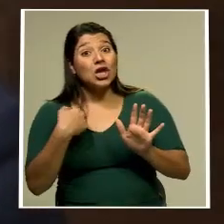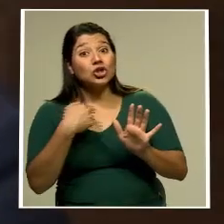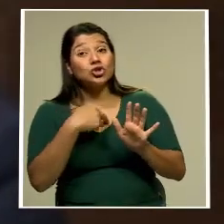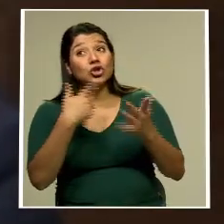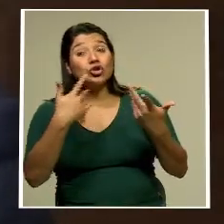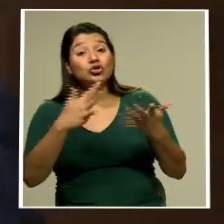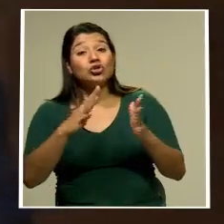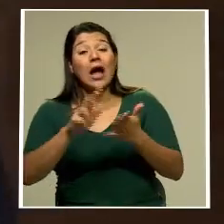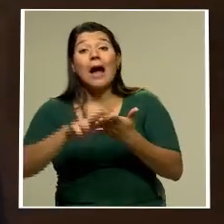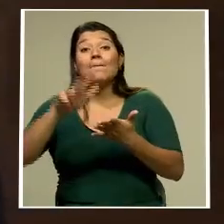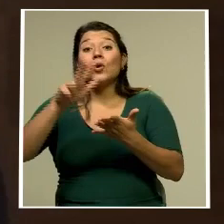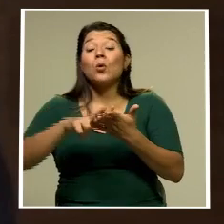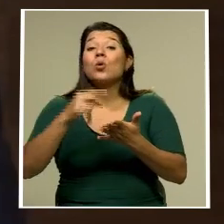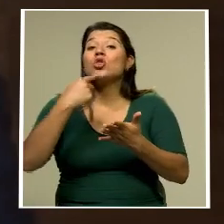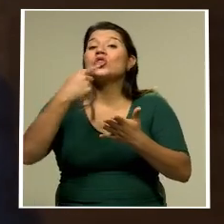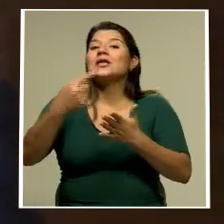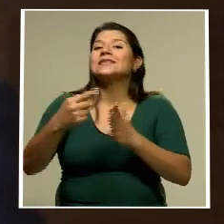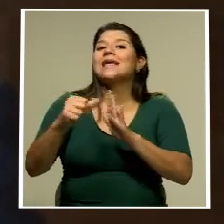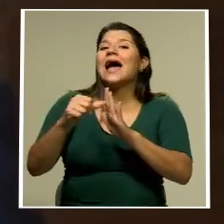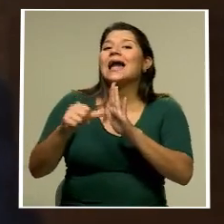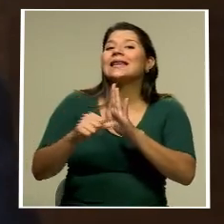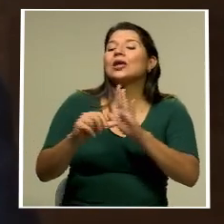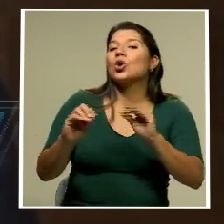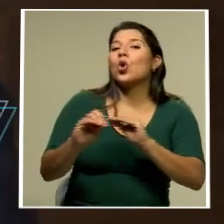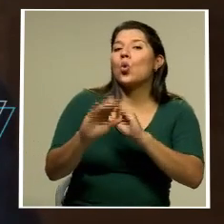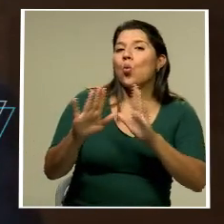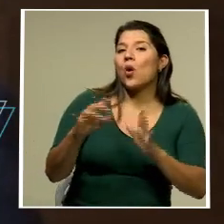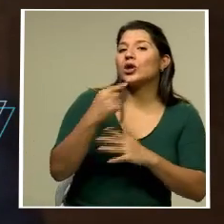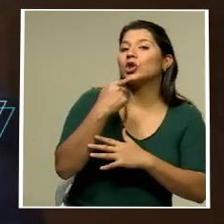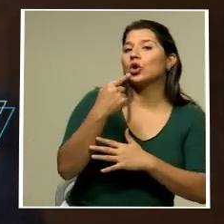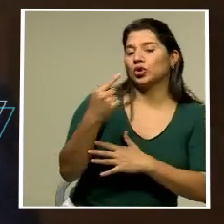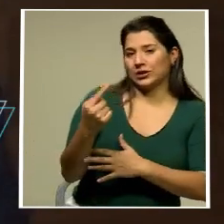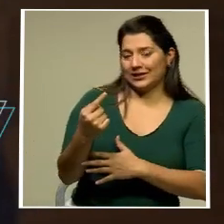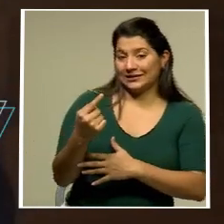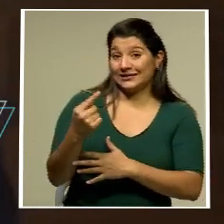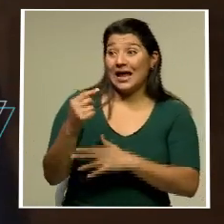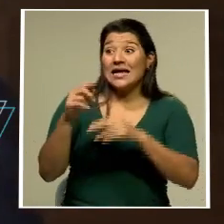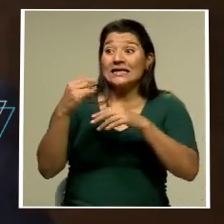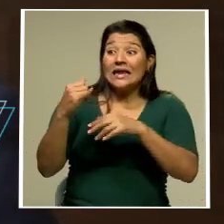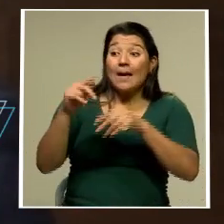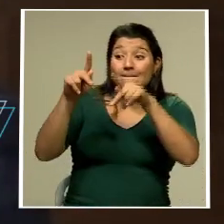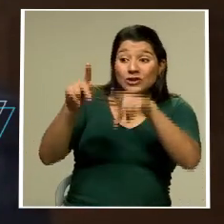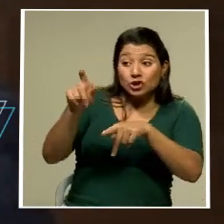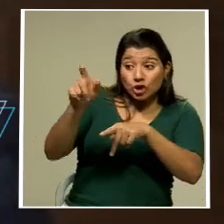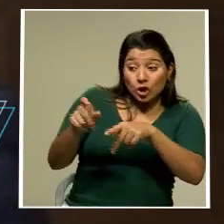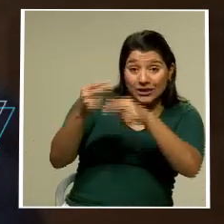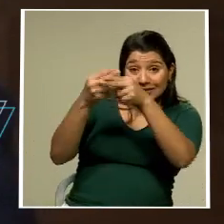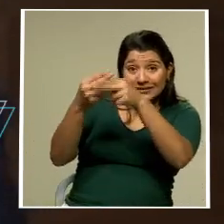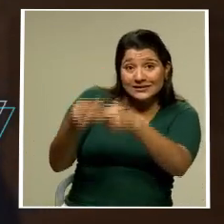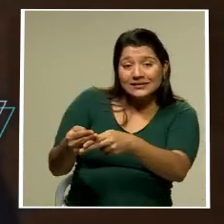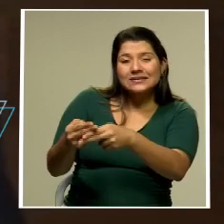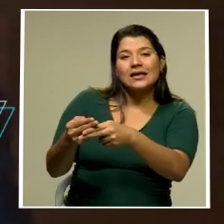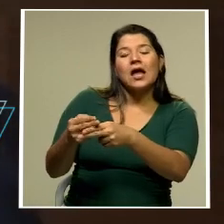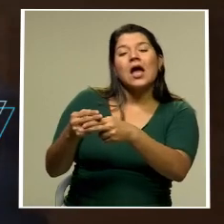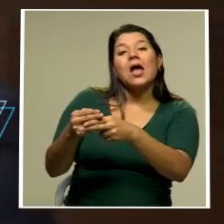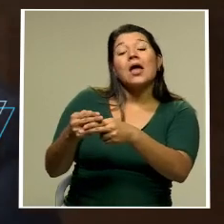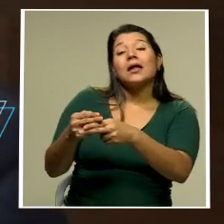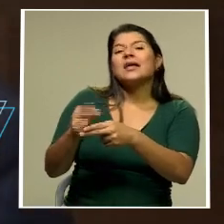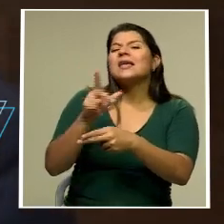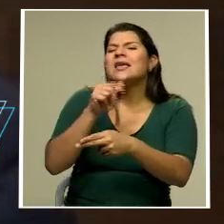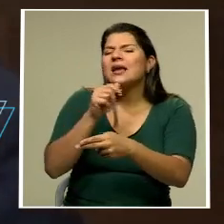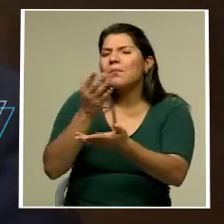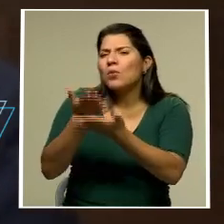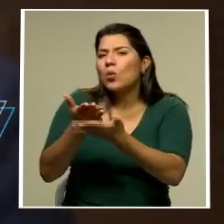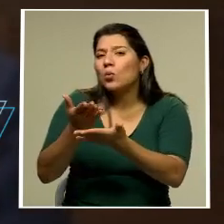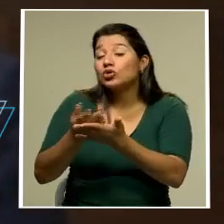en su artículo 4, la persona que se designe en representación del país a la OCDE tiene que ser de iniciativa del Ministerio de